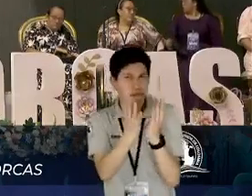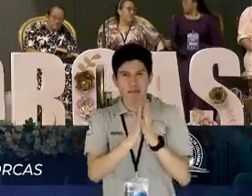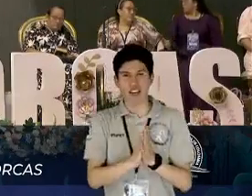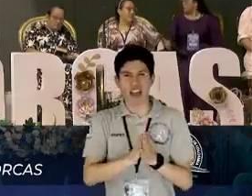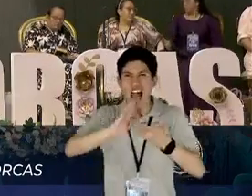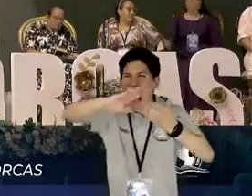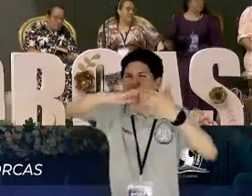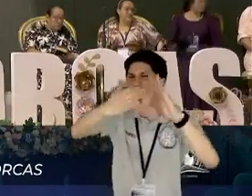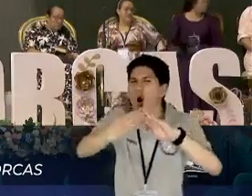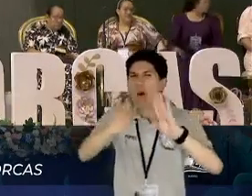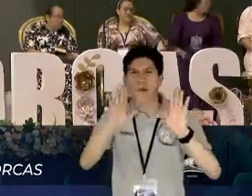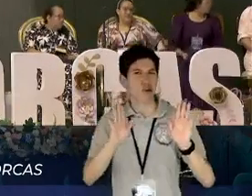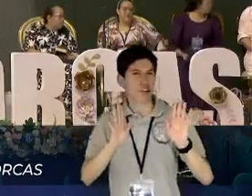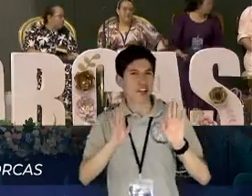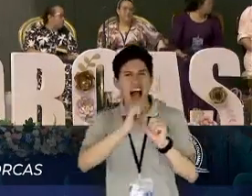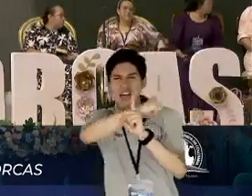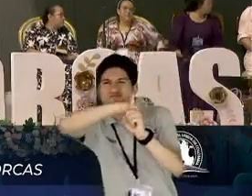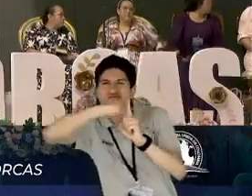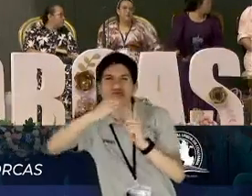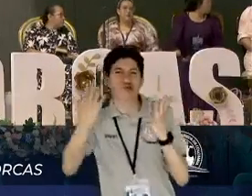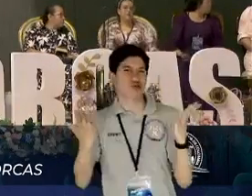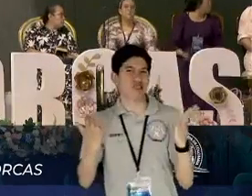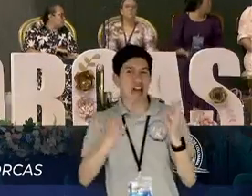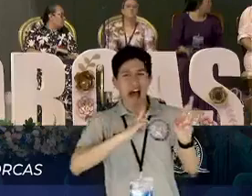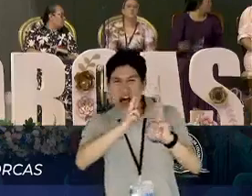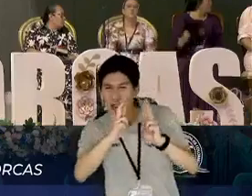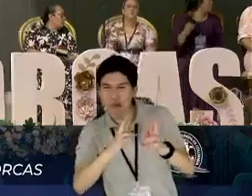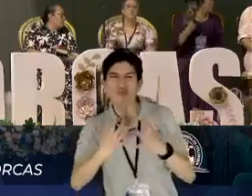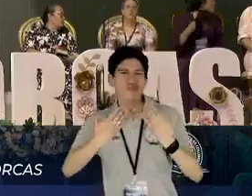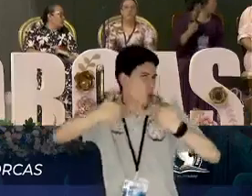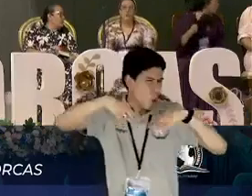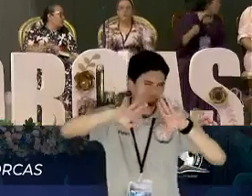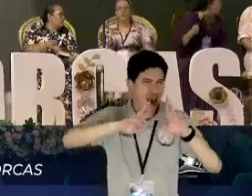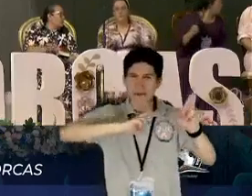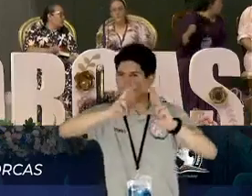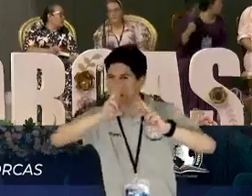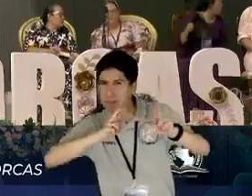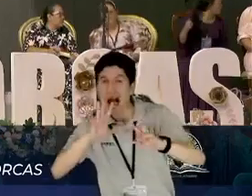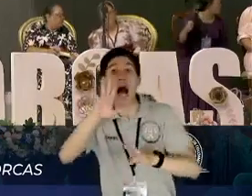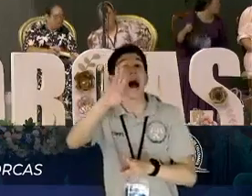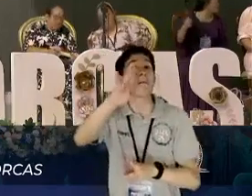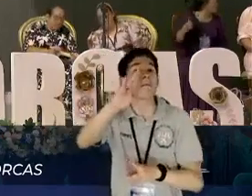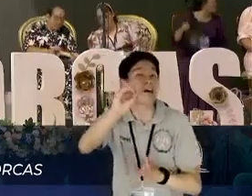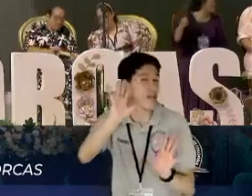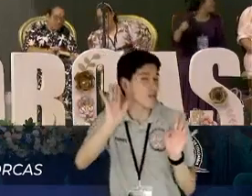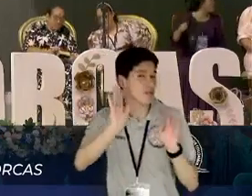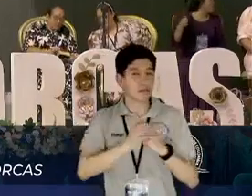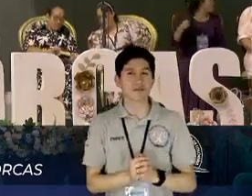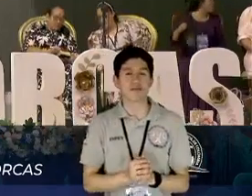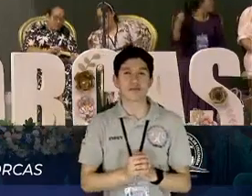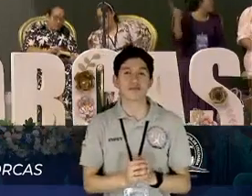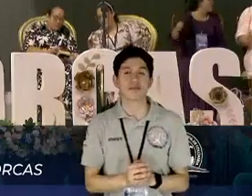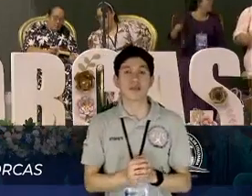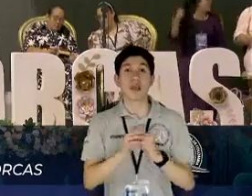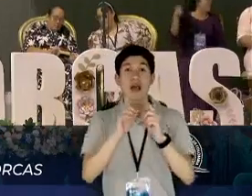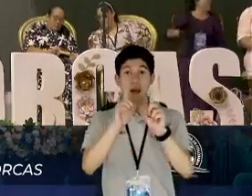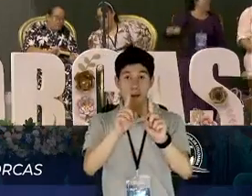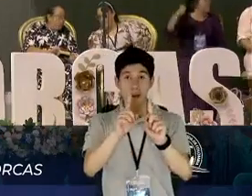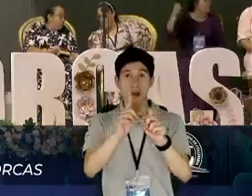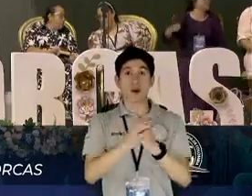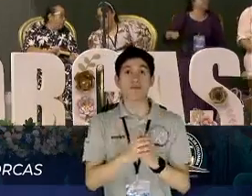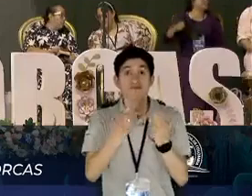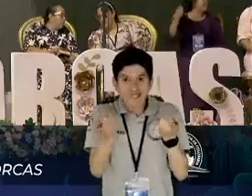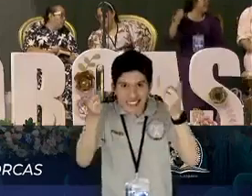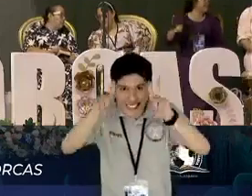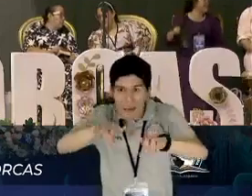comunidad, llámese lo social, llámese cualquier relación, el matrimonio, ¿cierto? Pero también en lo eclesial